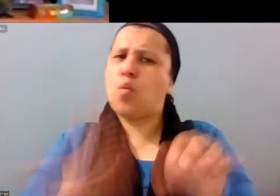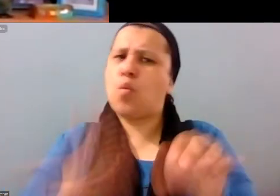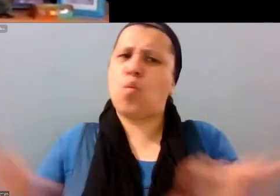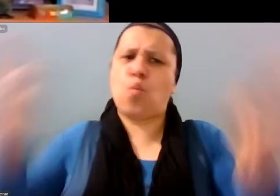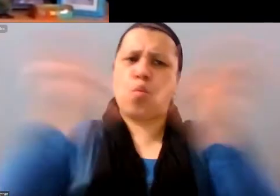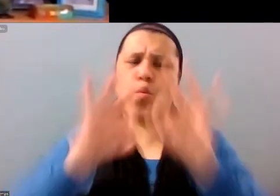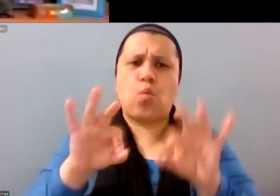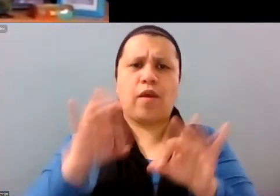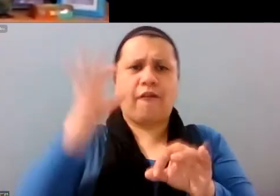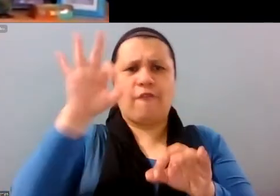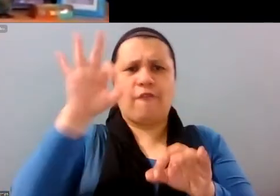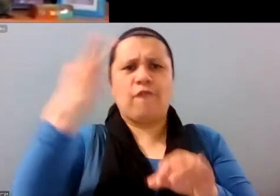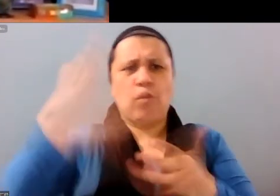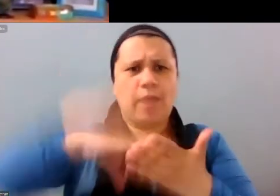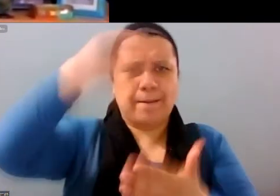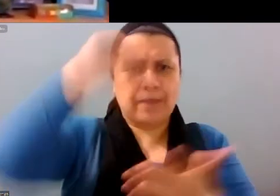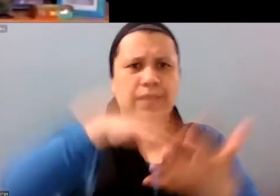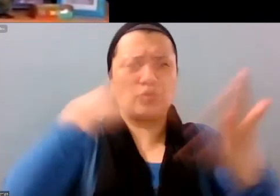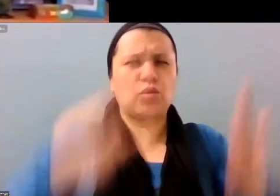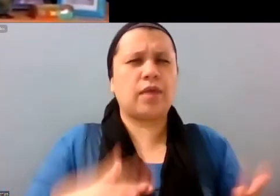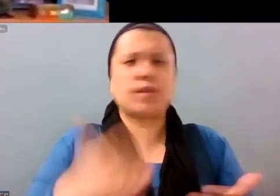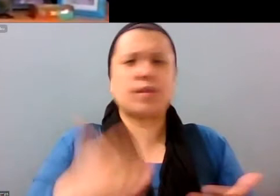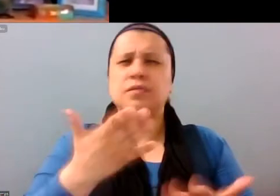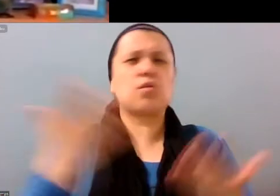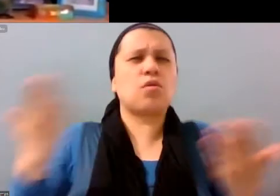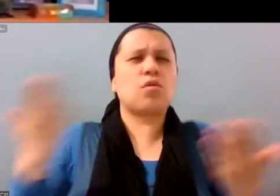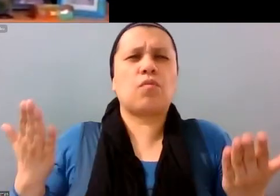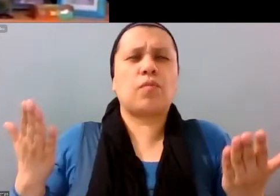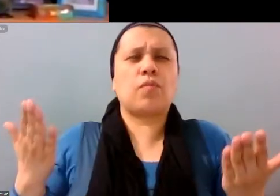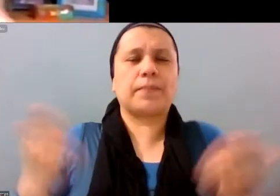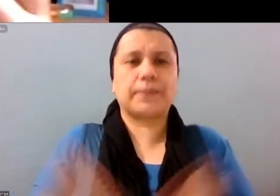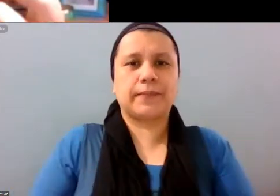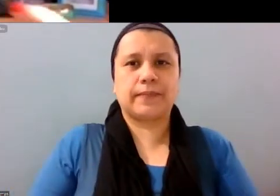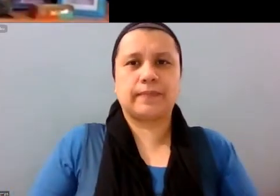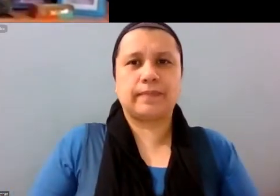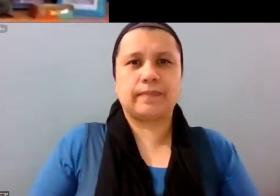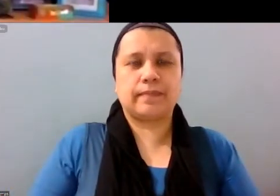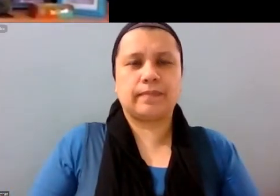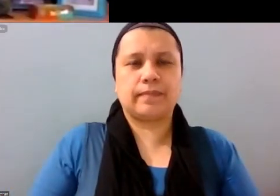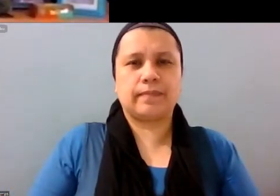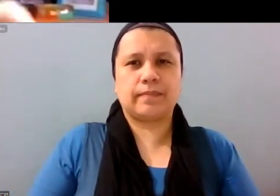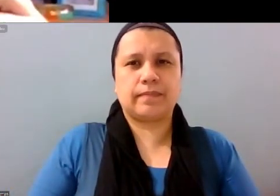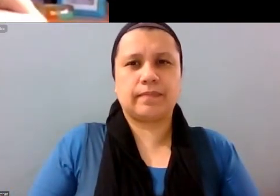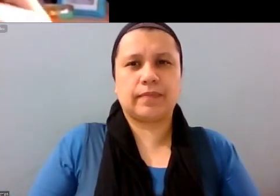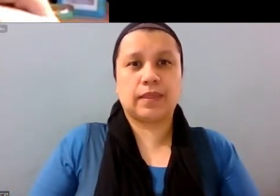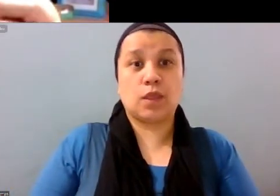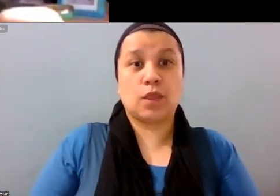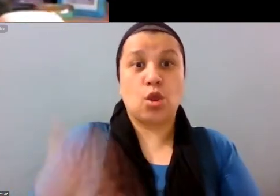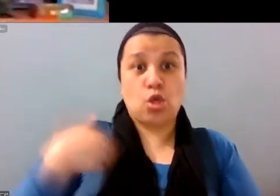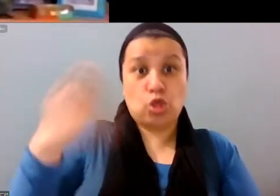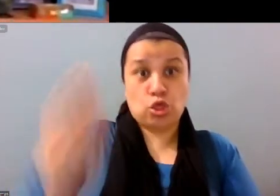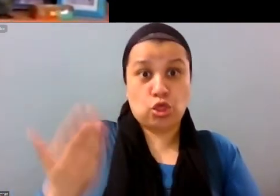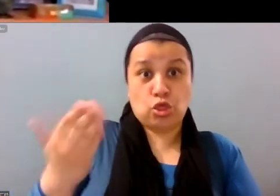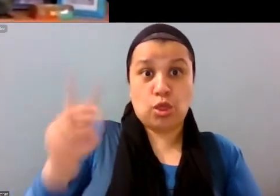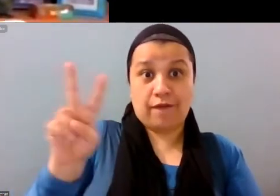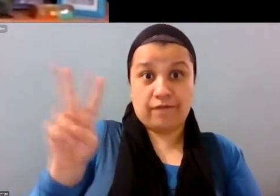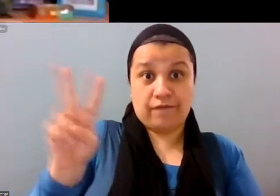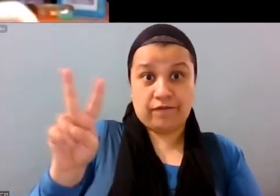estudiantes como eh don Vinicio desde el desde